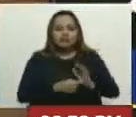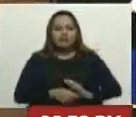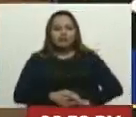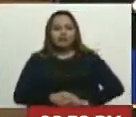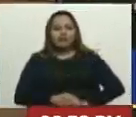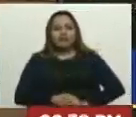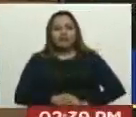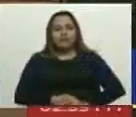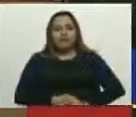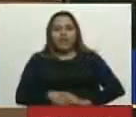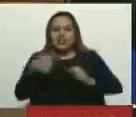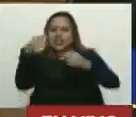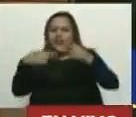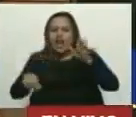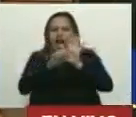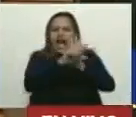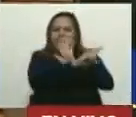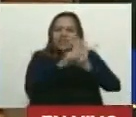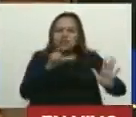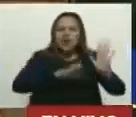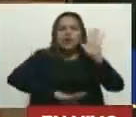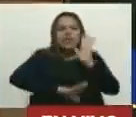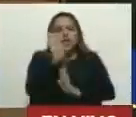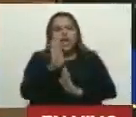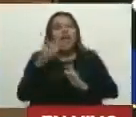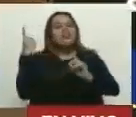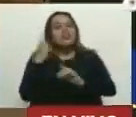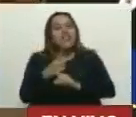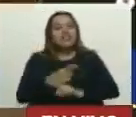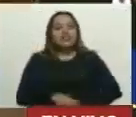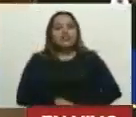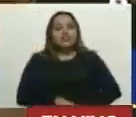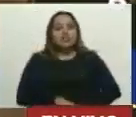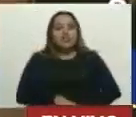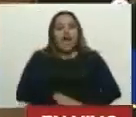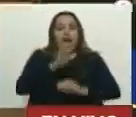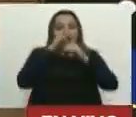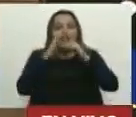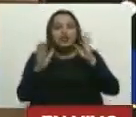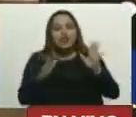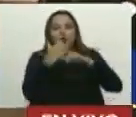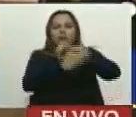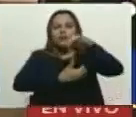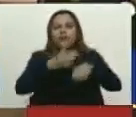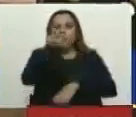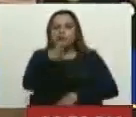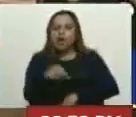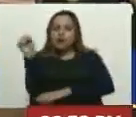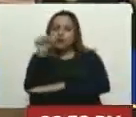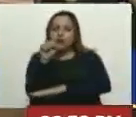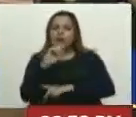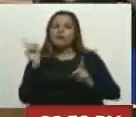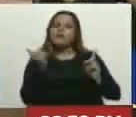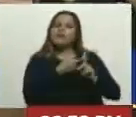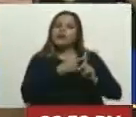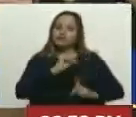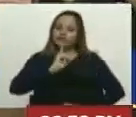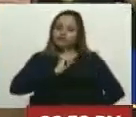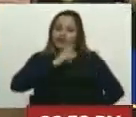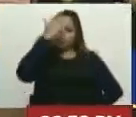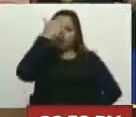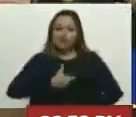el articulado, el desarrollo de esa ley debe ser alrededor de esos nodos críticos. En primer lugar, el individuo, la